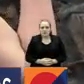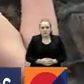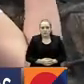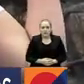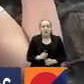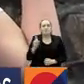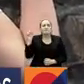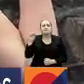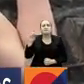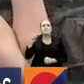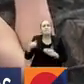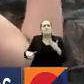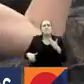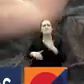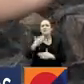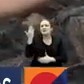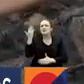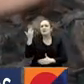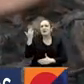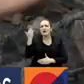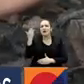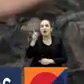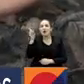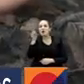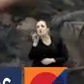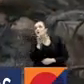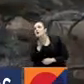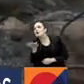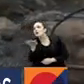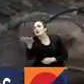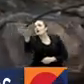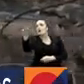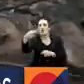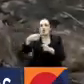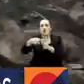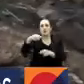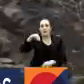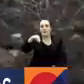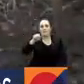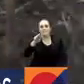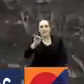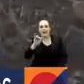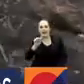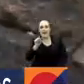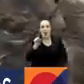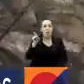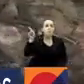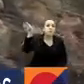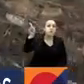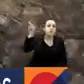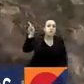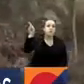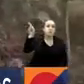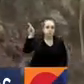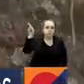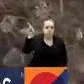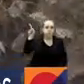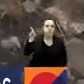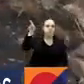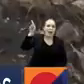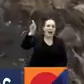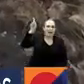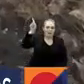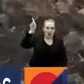esto empezó en la Cerro de la María, que tiene una base militar. Desde ahí empezó, que es en la parte puro de allá